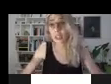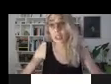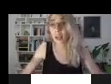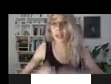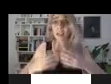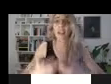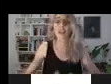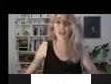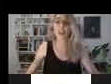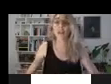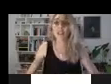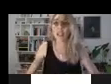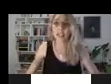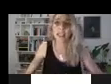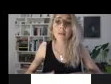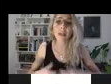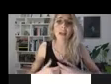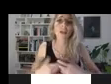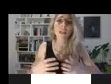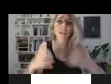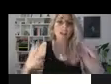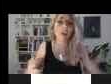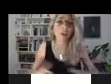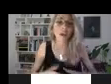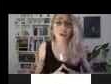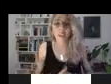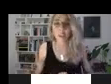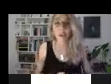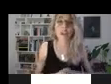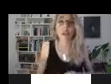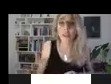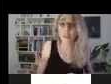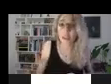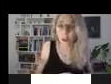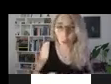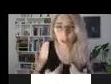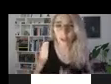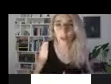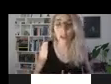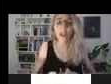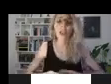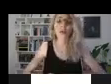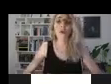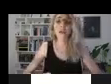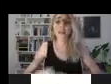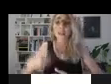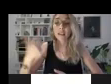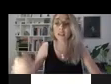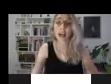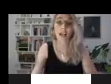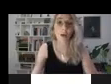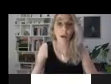obras tokenizadas y los NFT y el mercado digital como ha ido creciendo y consecuentemente cuáles son las